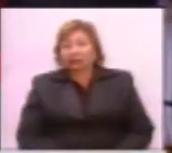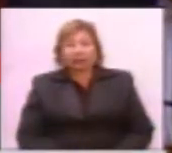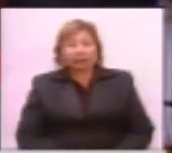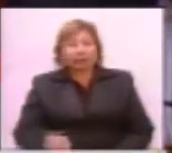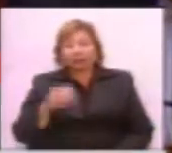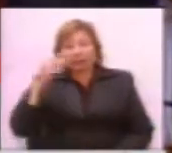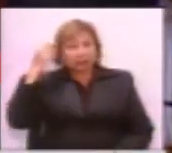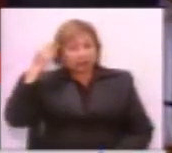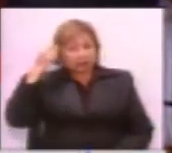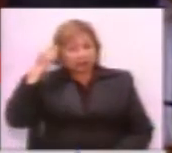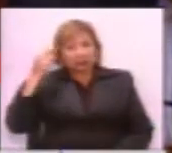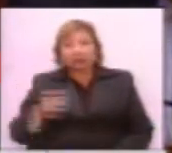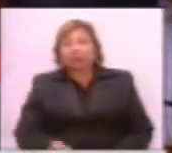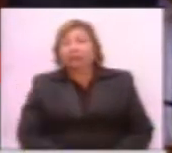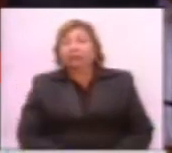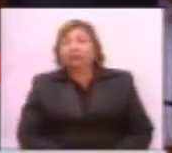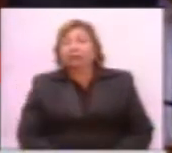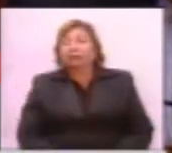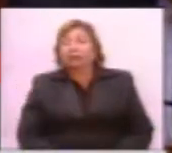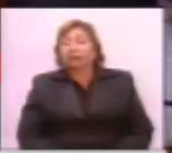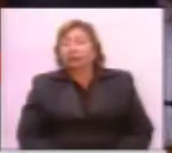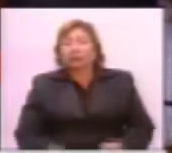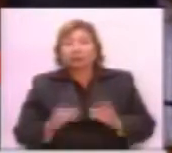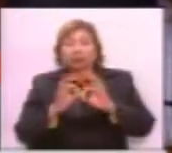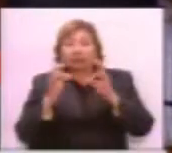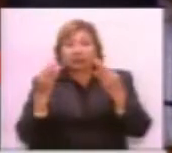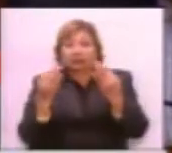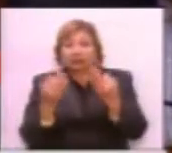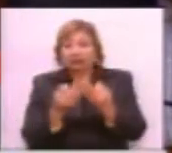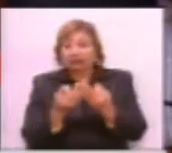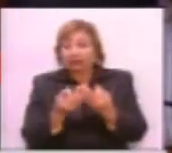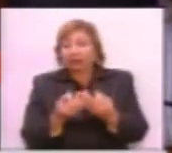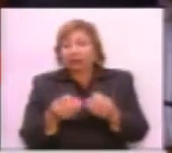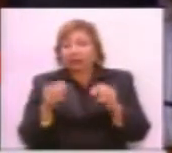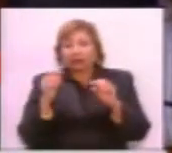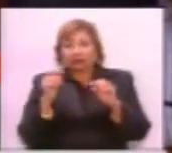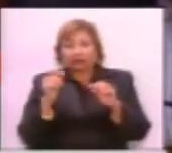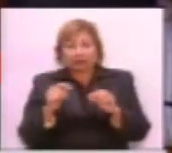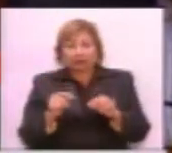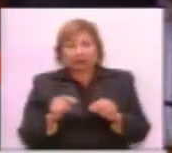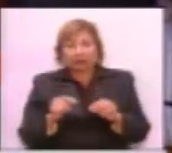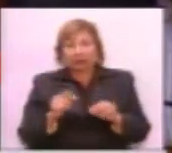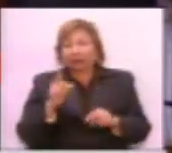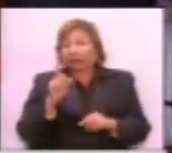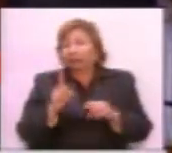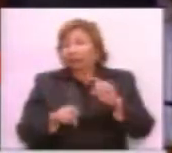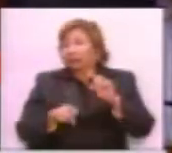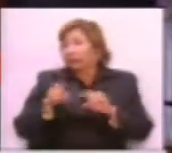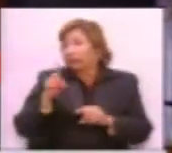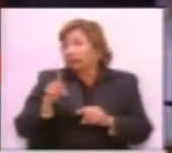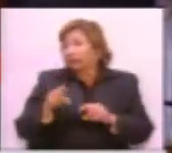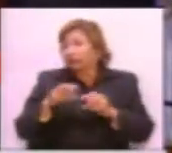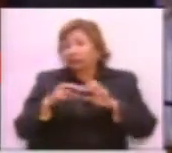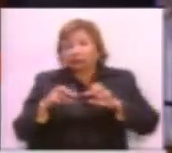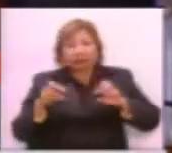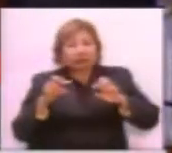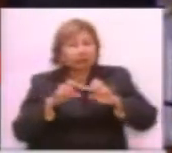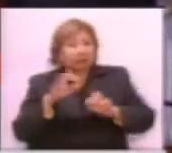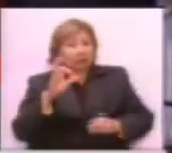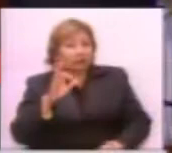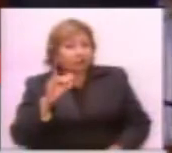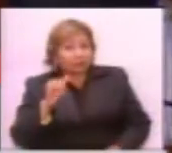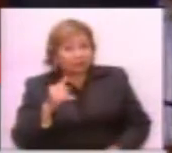político, sino desde el punto de vista familiar. Y acá, algunos parlamentarios